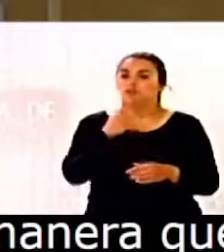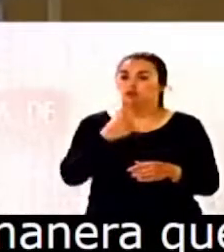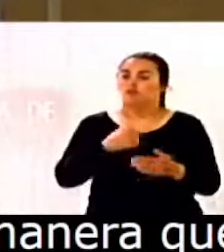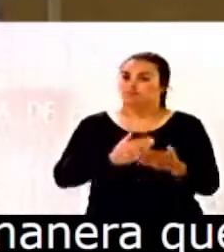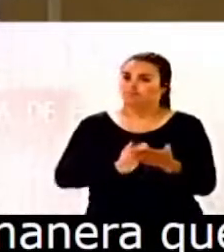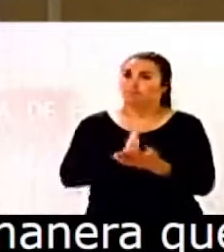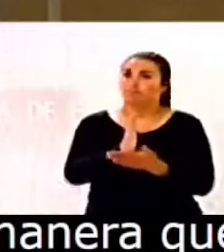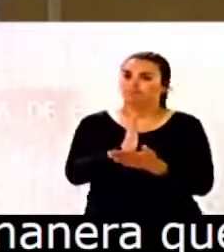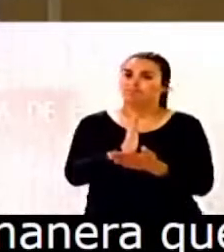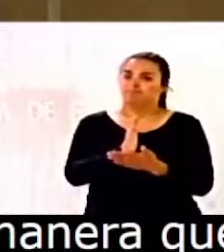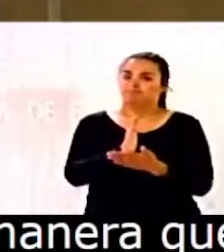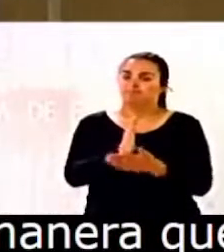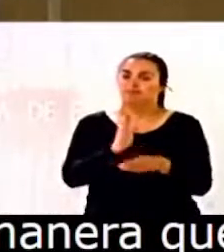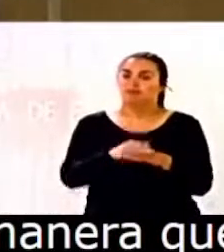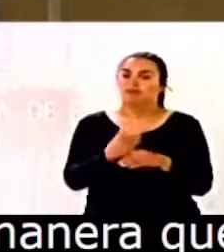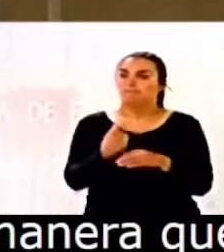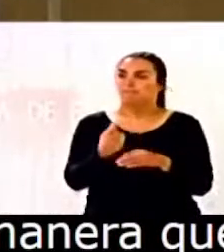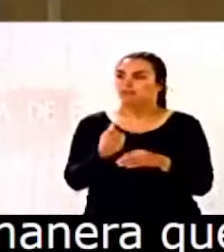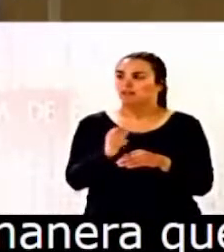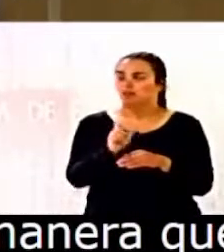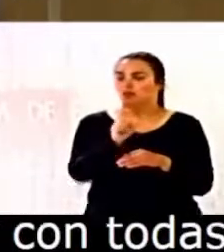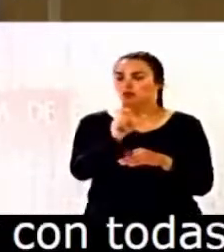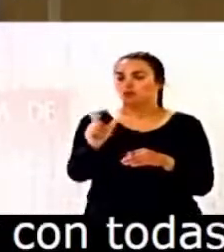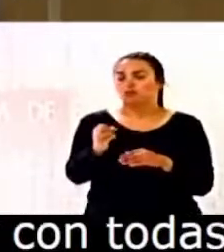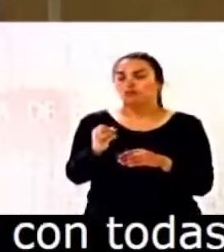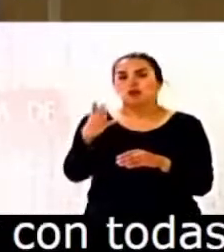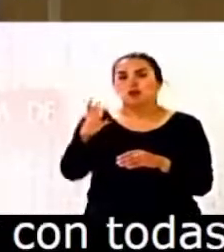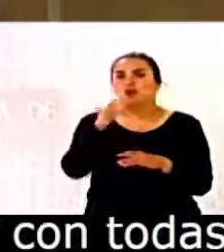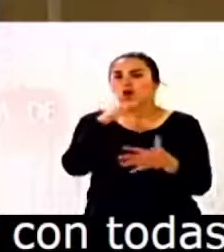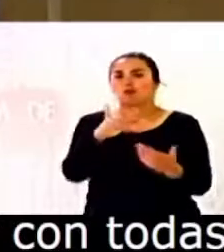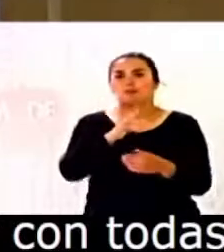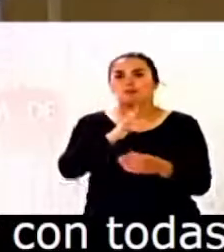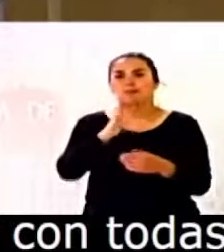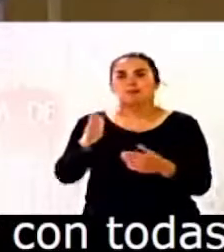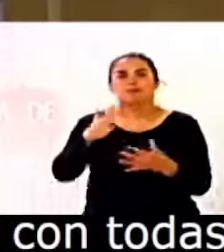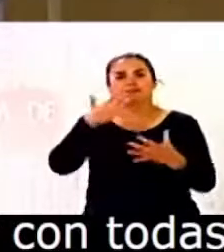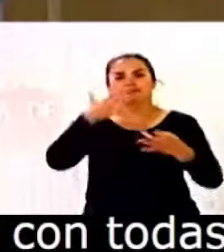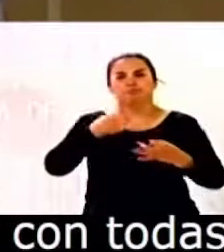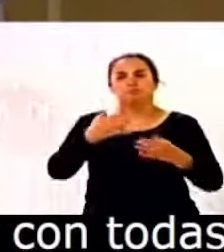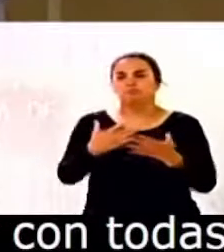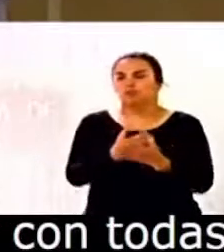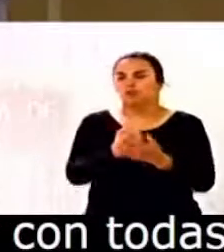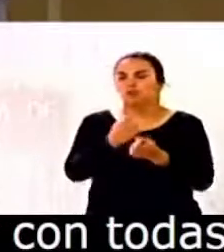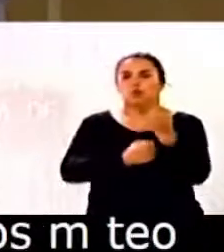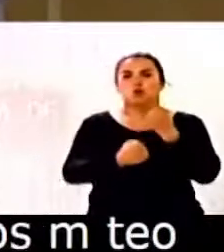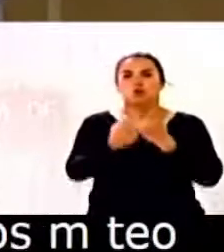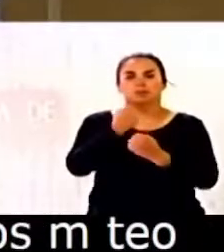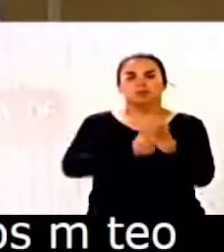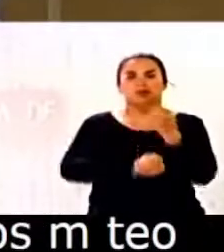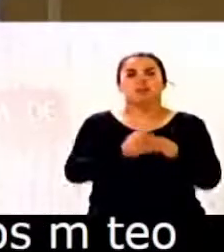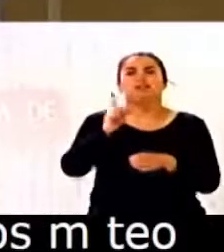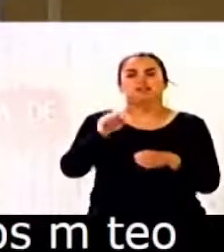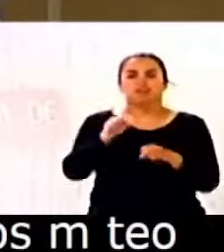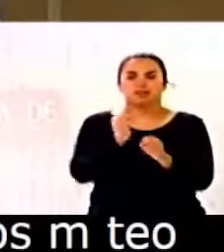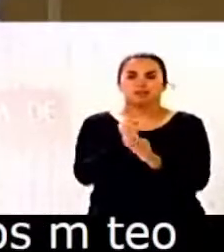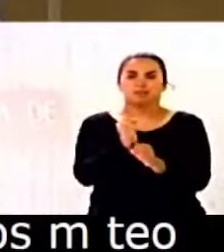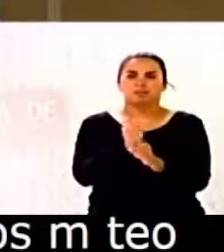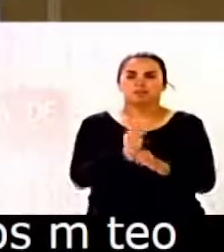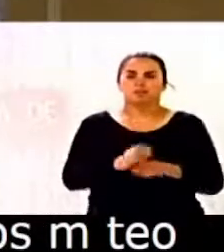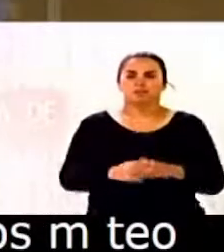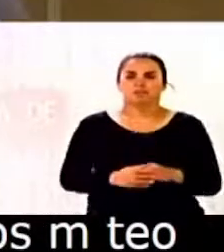todas las consecuencias, en esos precios que en estos momentos están dañando muy seriamente a la economía y al empleo.